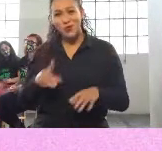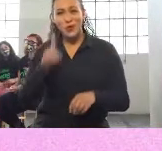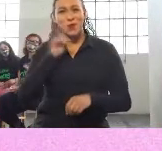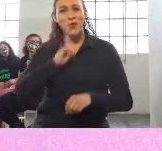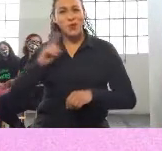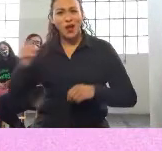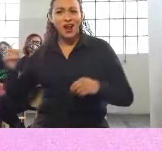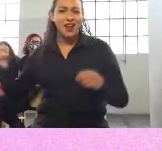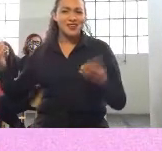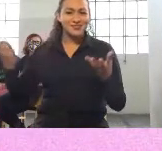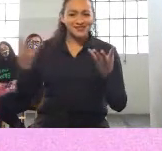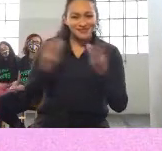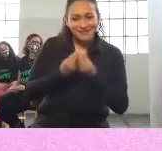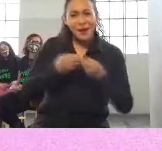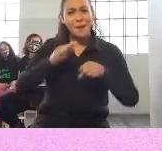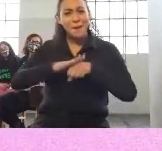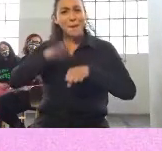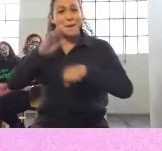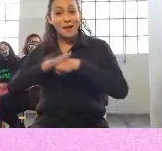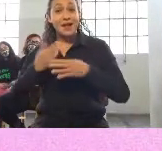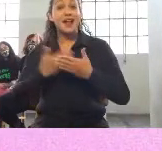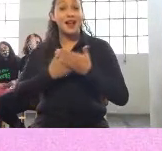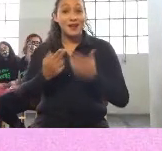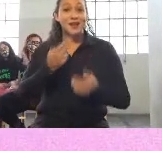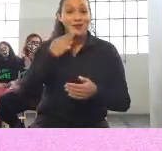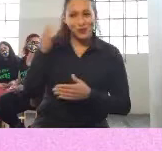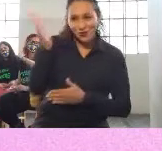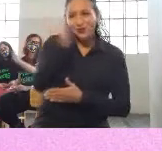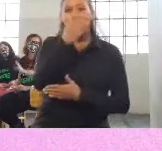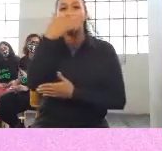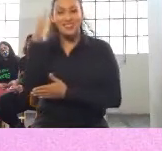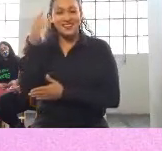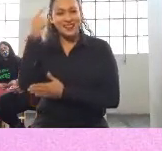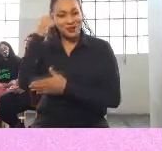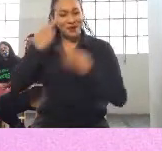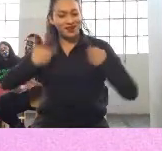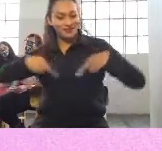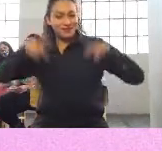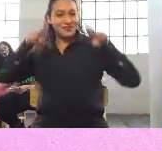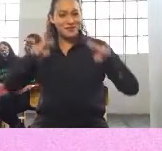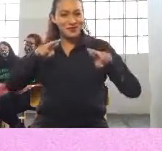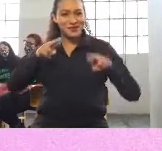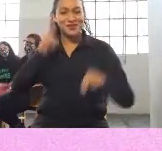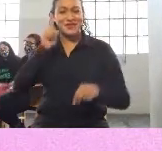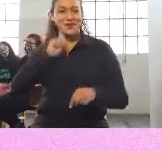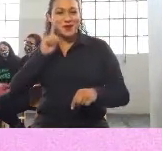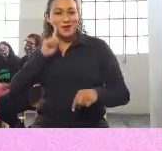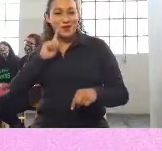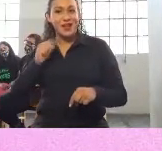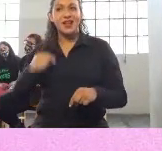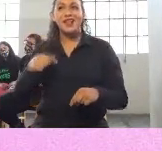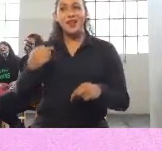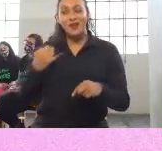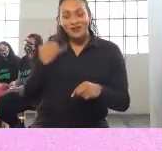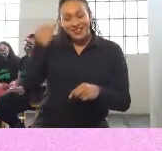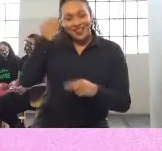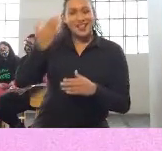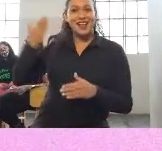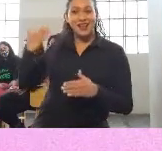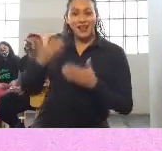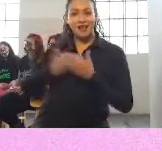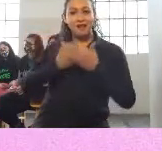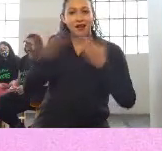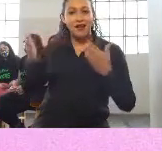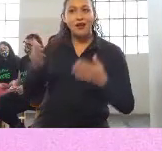otras mujeres se han apropiado de ese símbolo, lo cual, o sea, ni de chiste me lo imaginaba, ¿no? Entonces, eso ha sido bellísimo